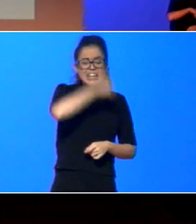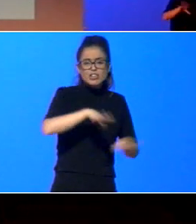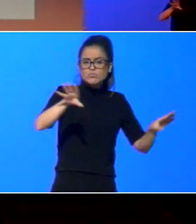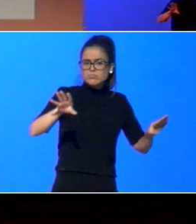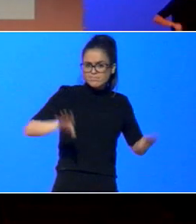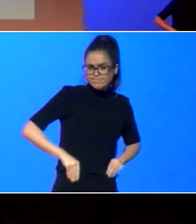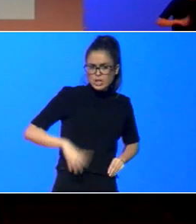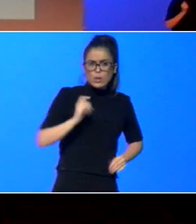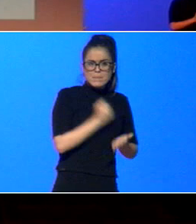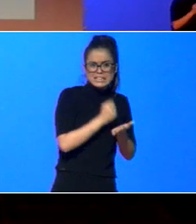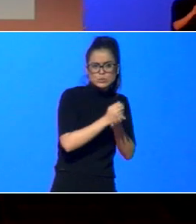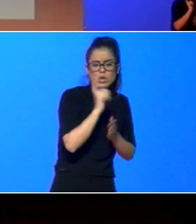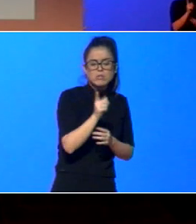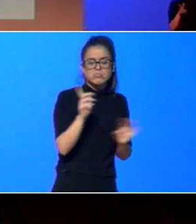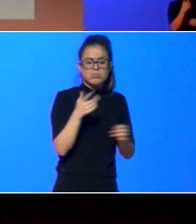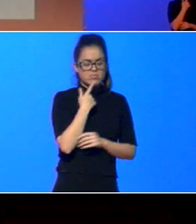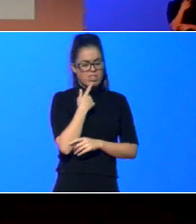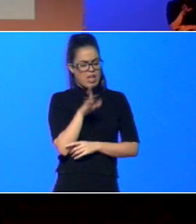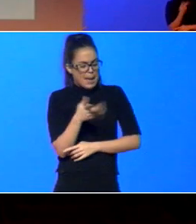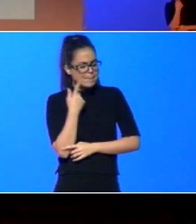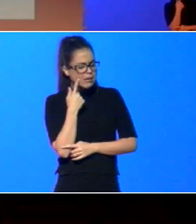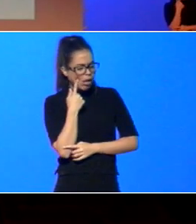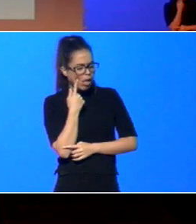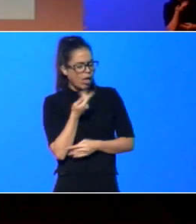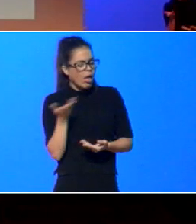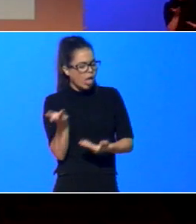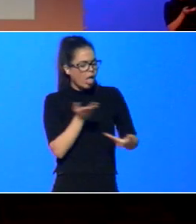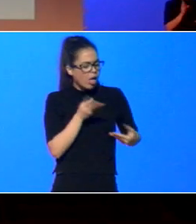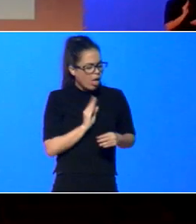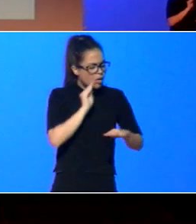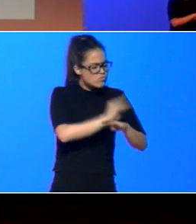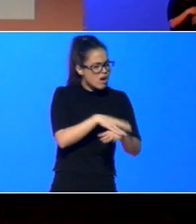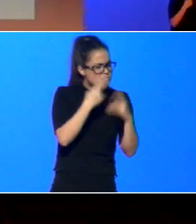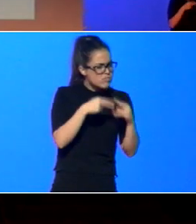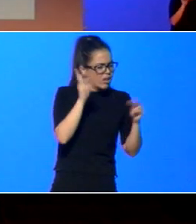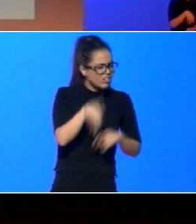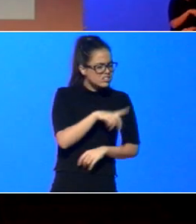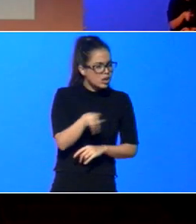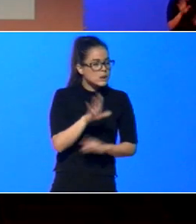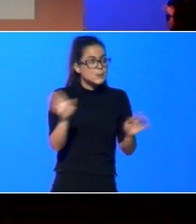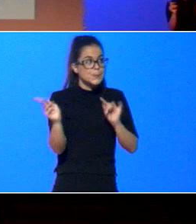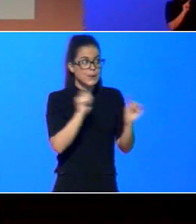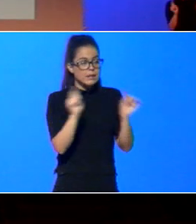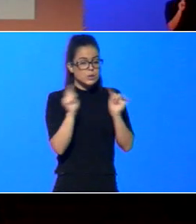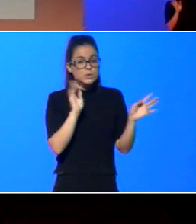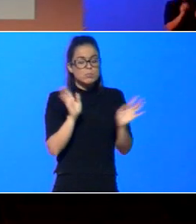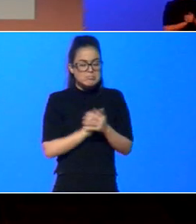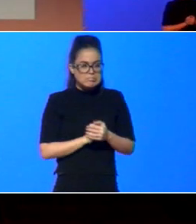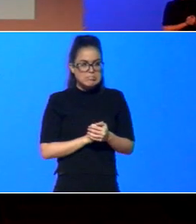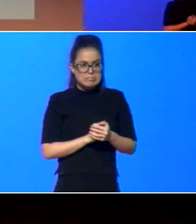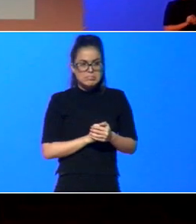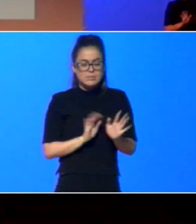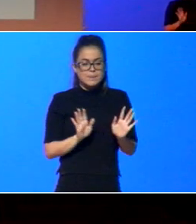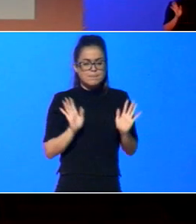discutía sobre si tenía o no que recibir ayudas públicas es una discusión bueno que podemos tener etcétera Pero la